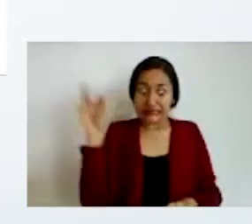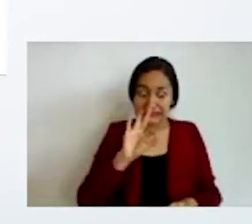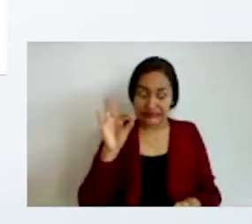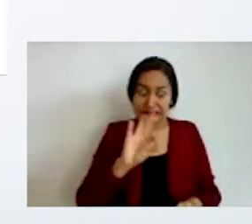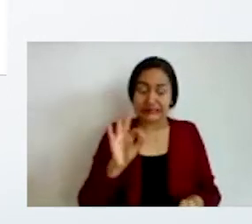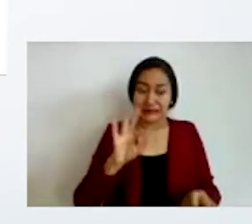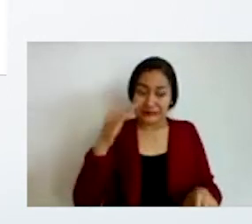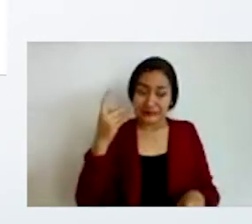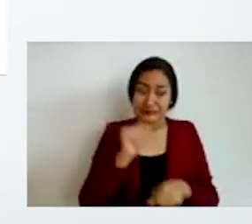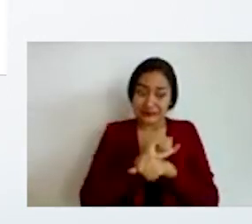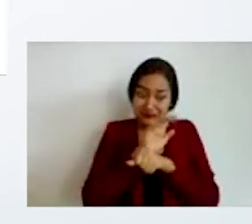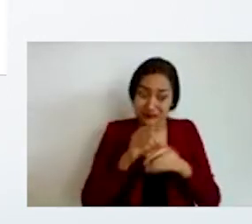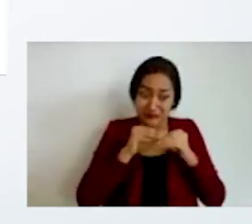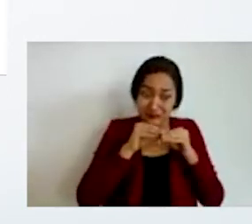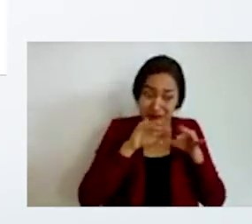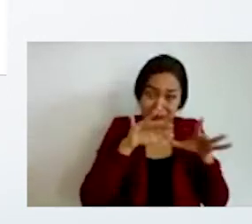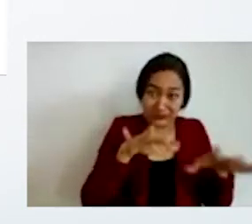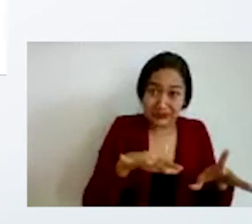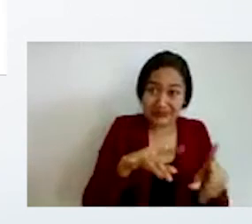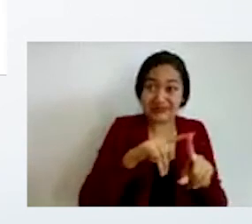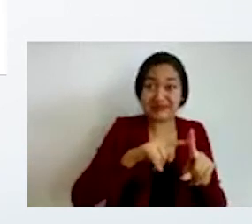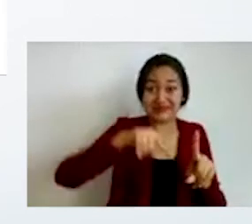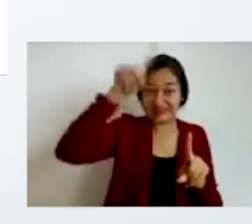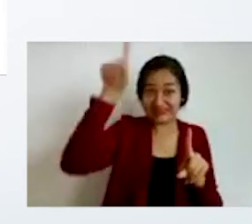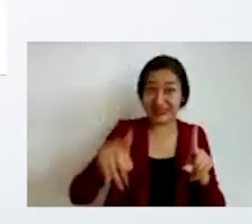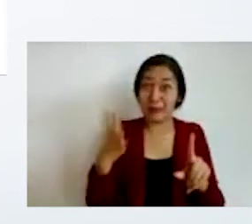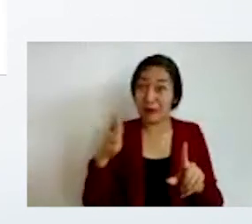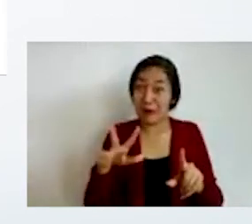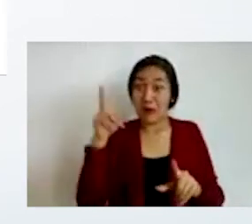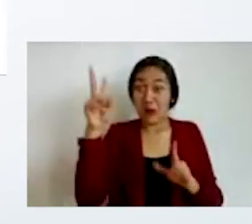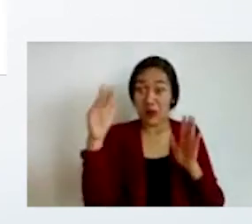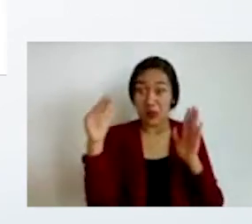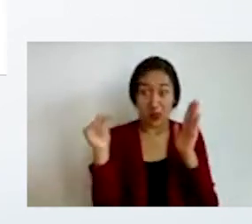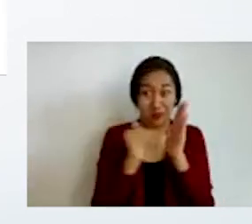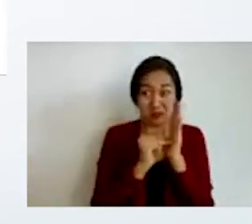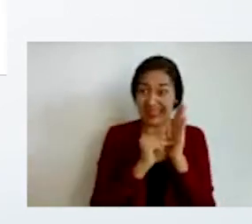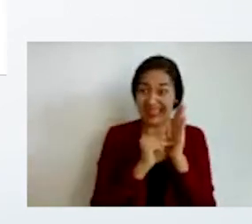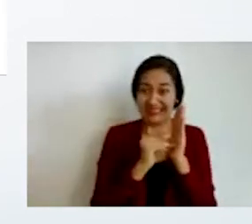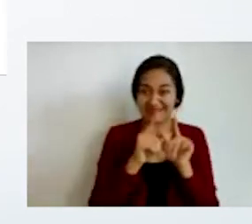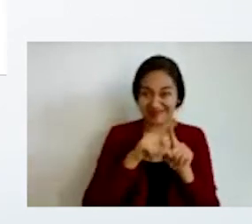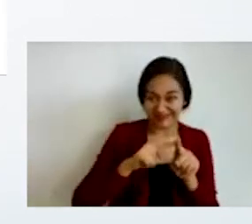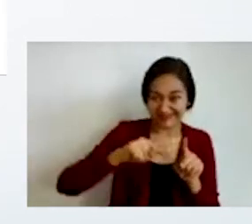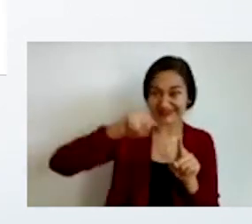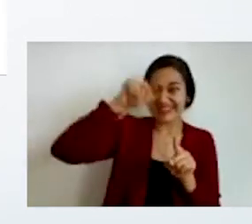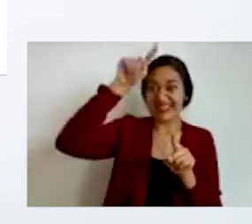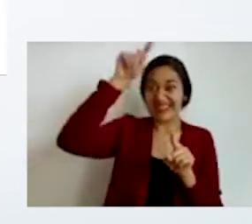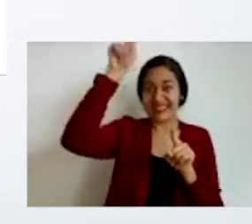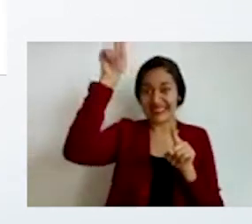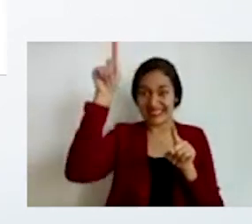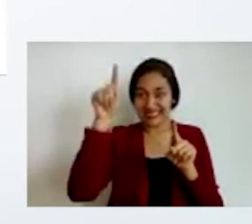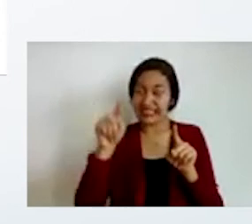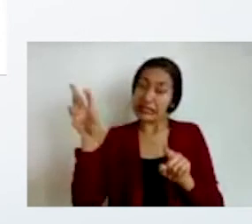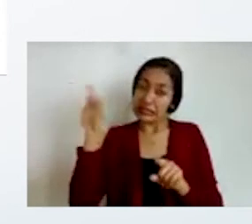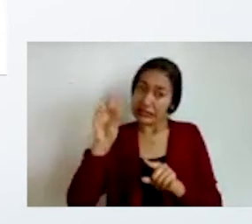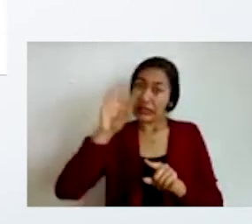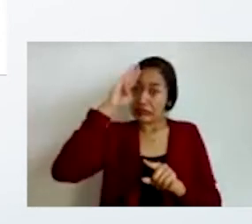2,000 casos, cuando mucho, en el momento más alto, y que íbamos a tener una curva